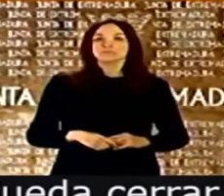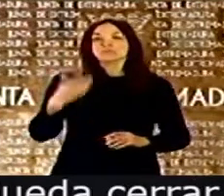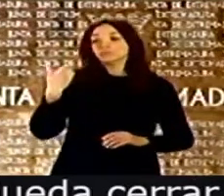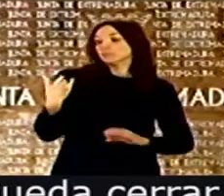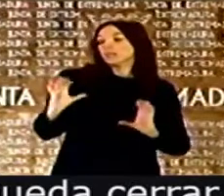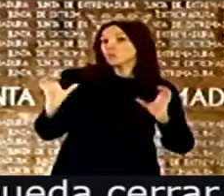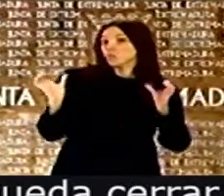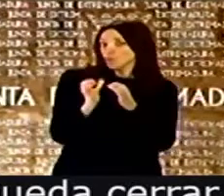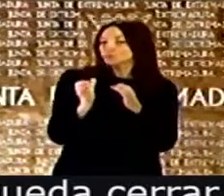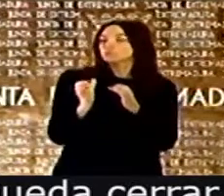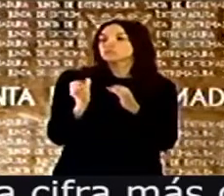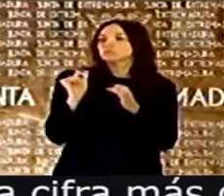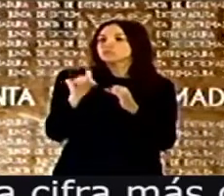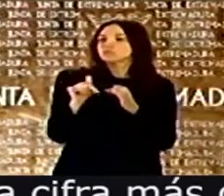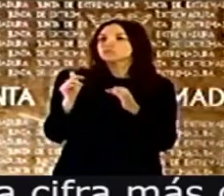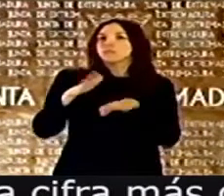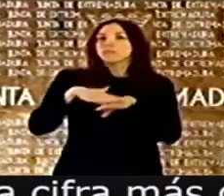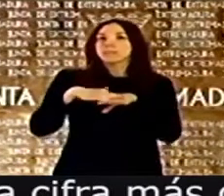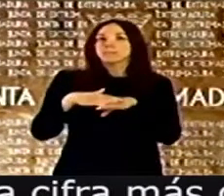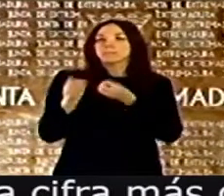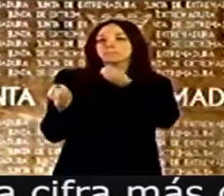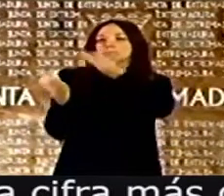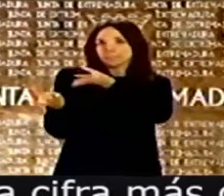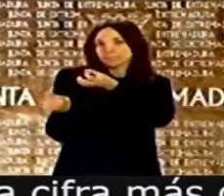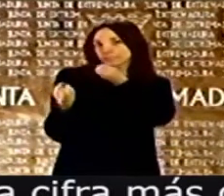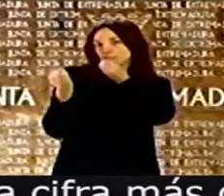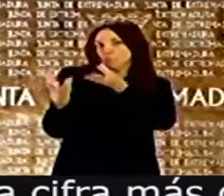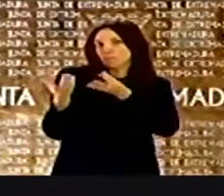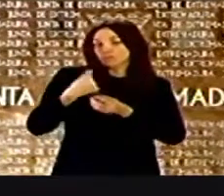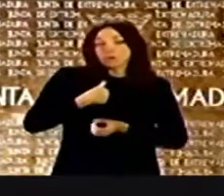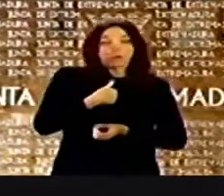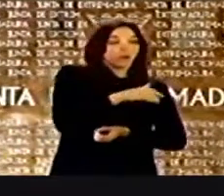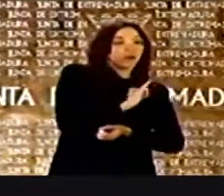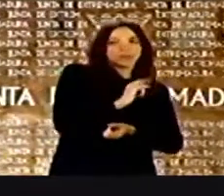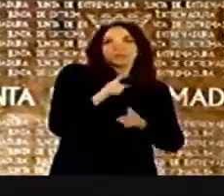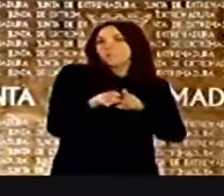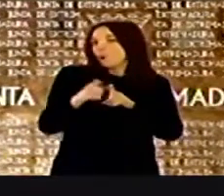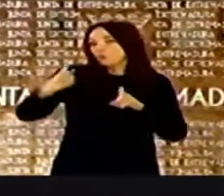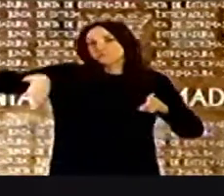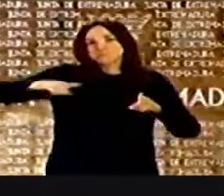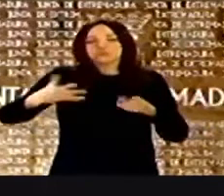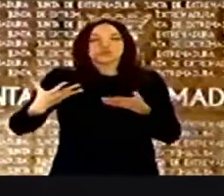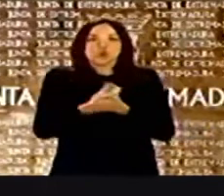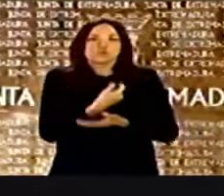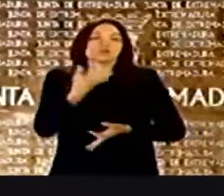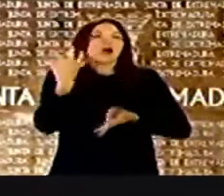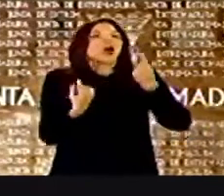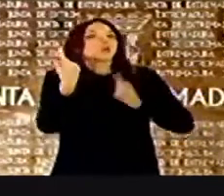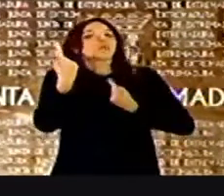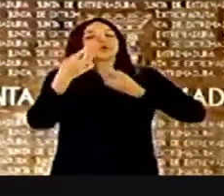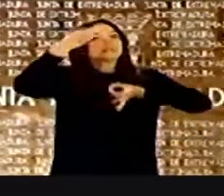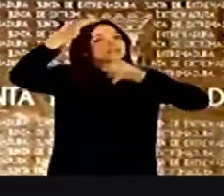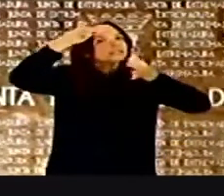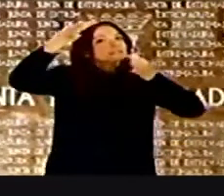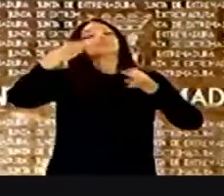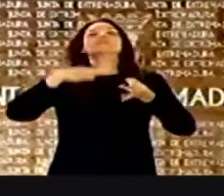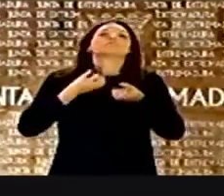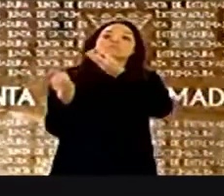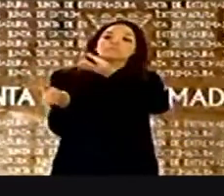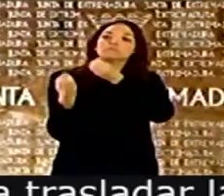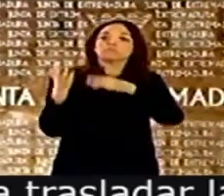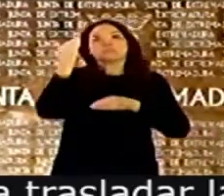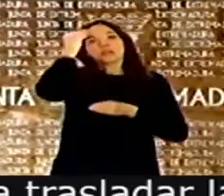para trasladarles la información que yo tenía, que básicamente es la que tiene todo el mundo, pero con algunos matices que creo que le podían venir